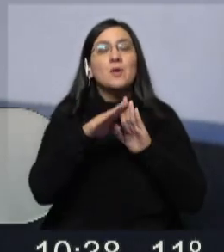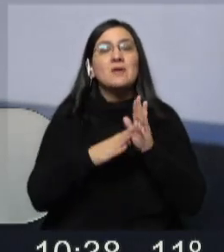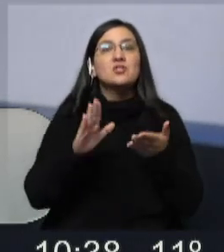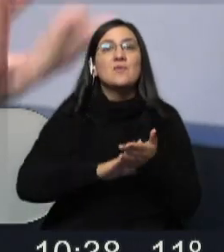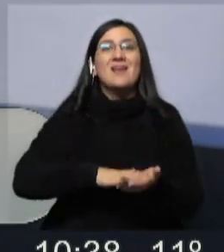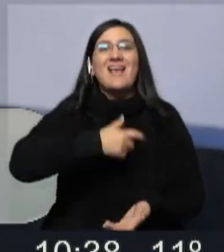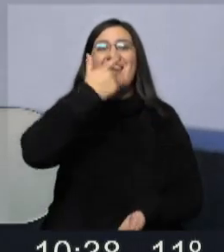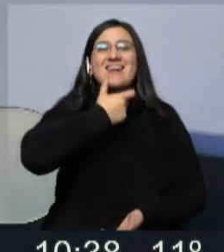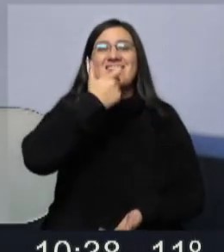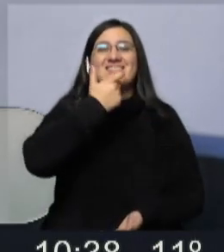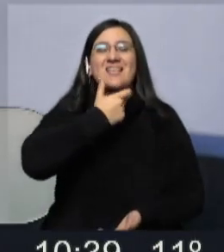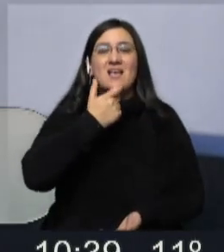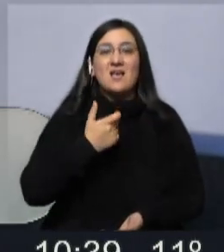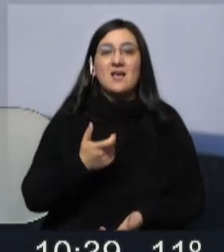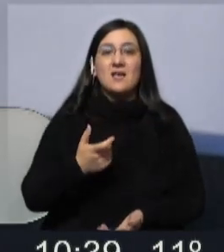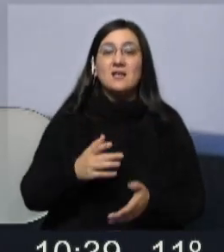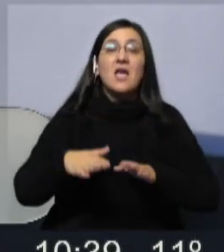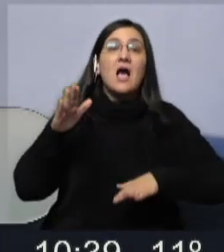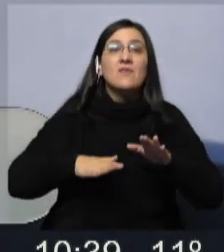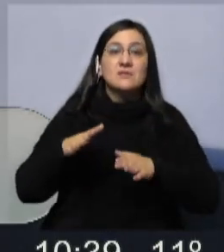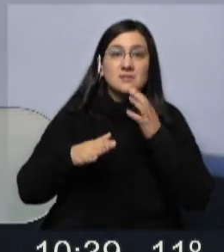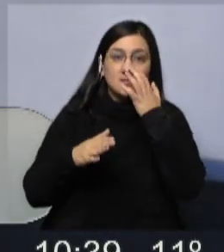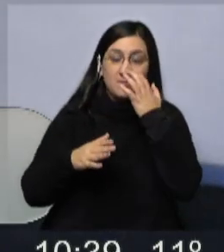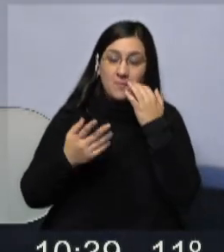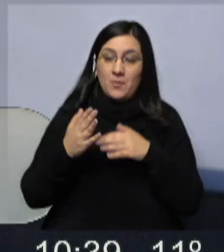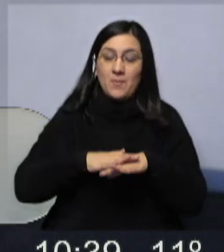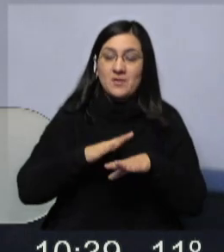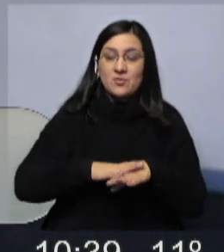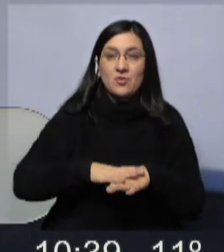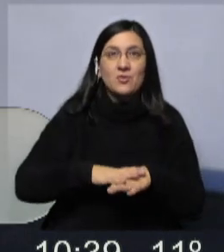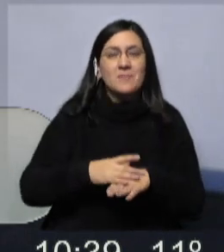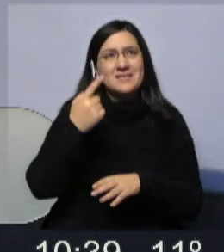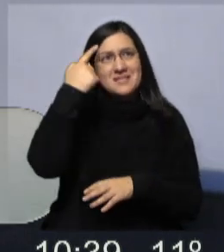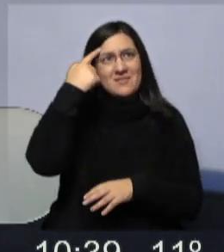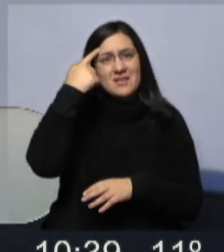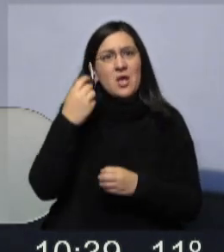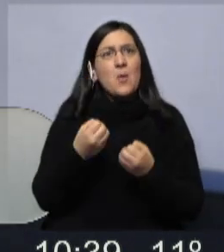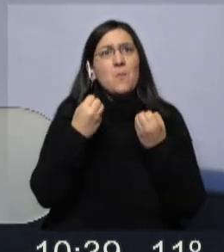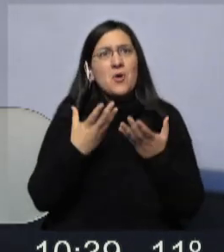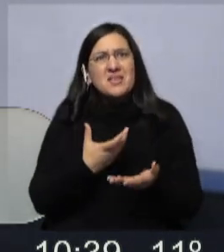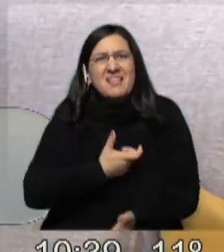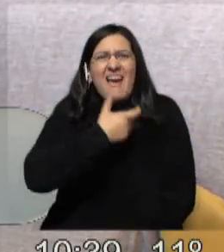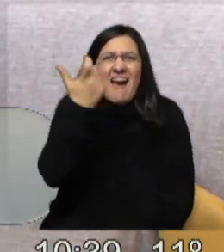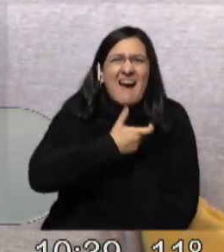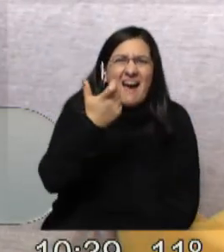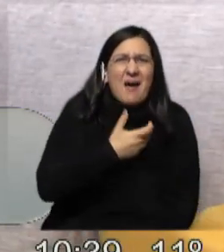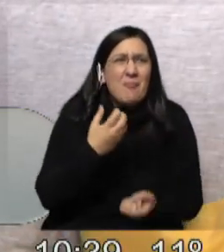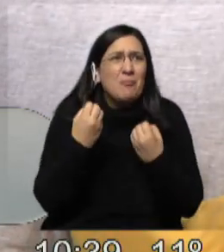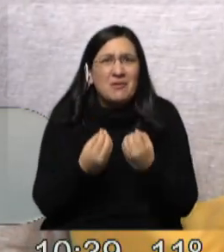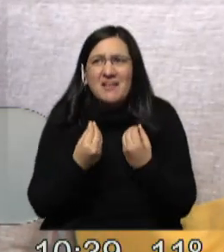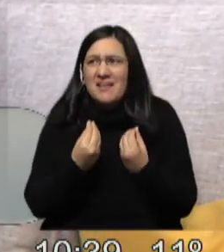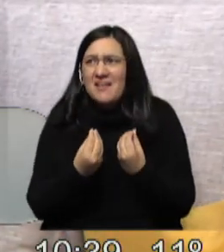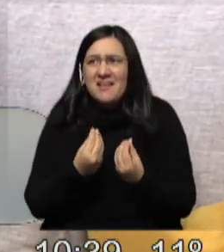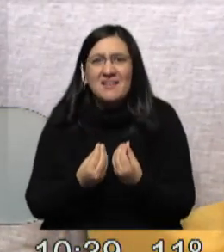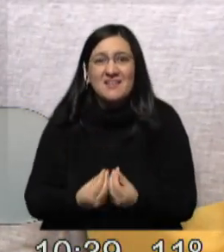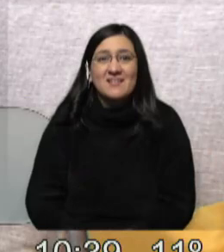esas tentaciones, y decía que por a veces, por momentos en la cabeza te pasaba como diciendo, ¿por qué estoy haciendo? Sí, ¿por sí, qué sí. estoy aquí?